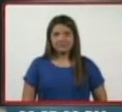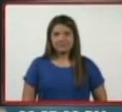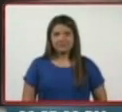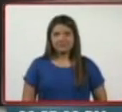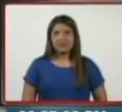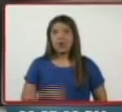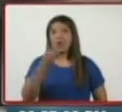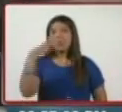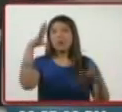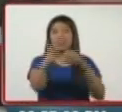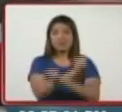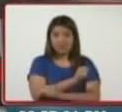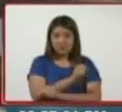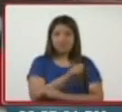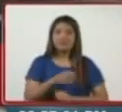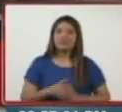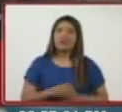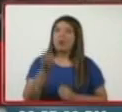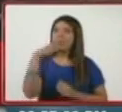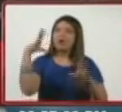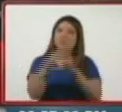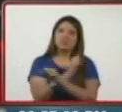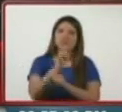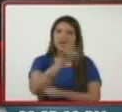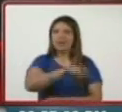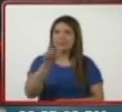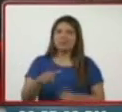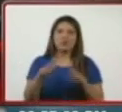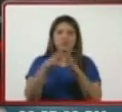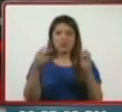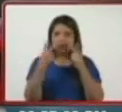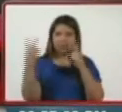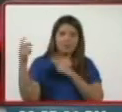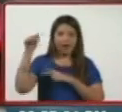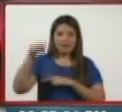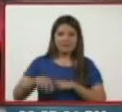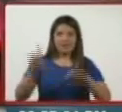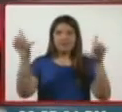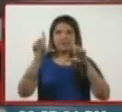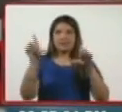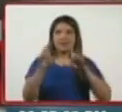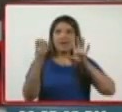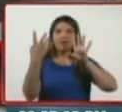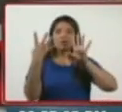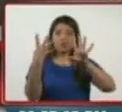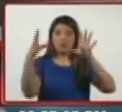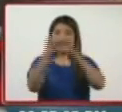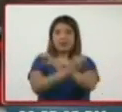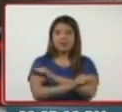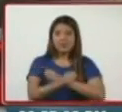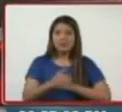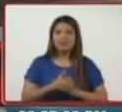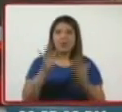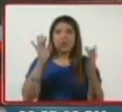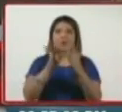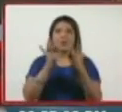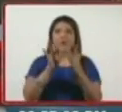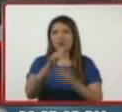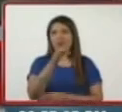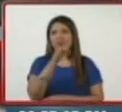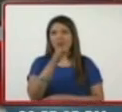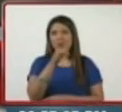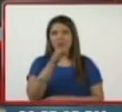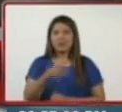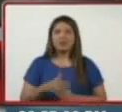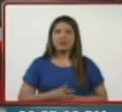Buenas noches, José. Como tú lo decías, buenas noches a todos los que nos sintonizan a esta hora a través de Venezolana de Televisión. Cuando son las 9 de la noche, hacemos este contacto informativo. Nos